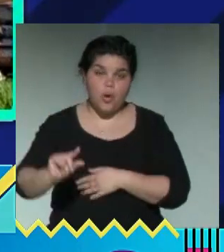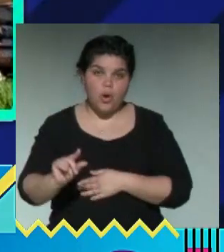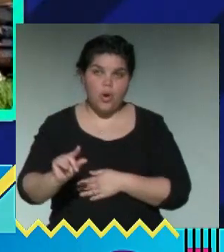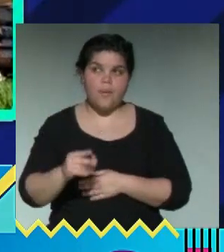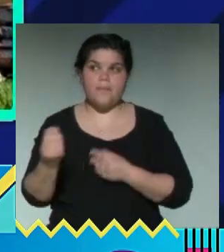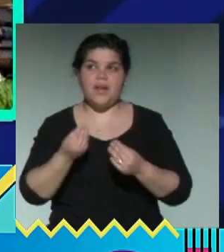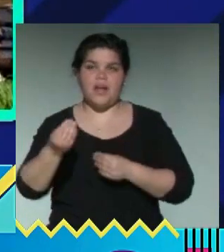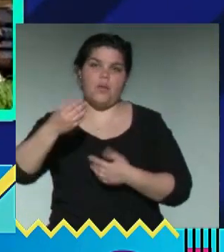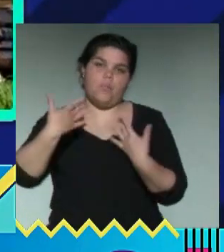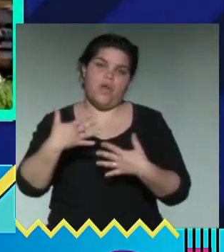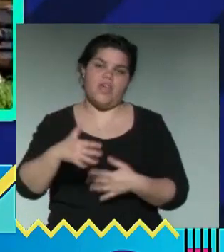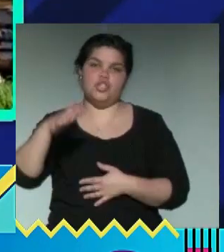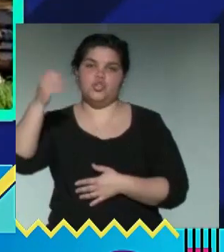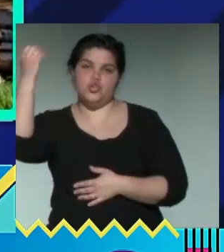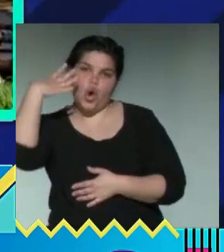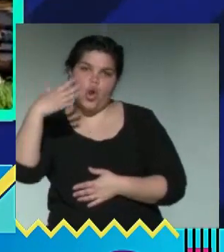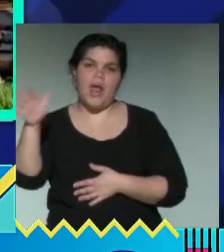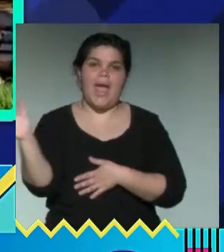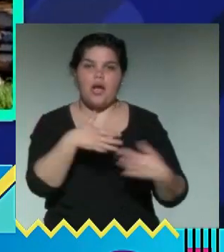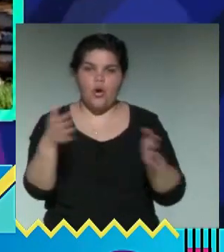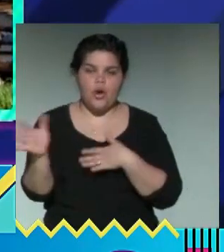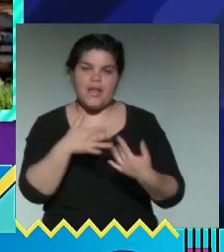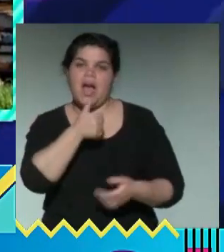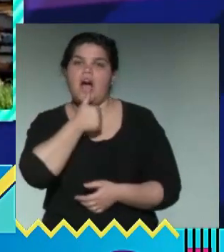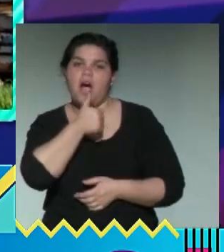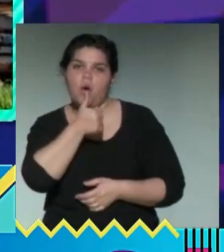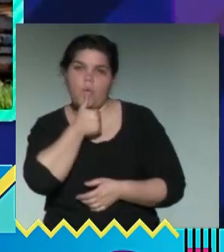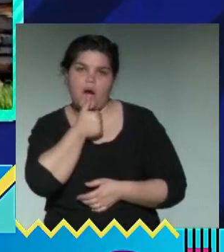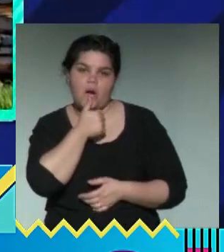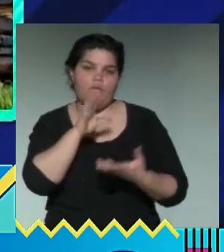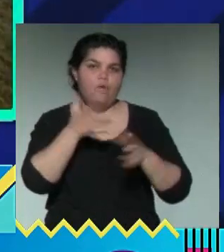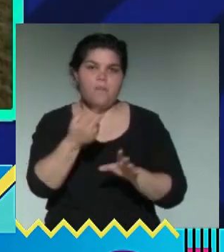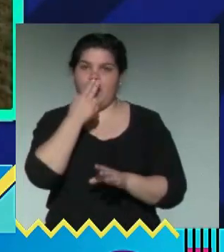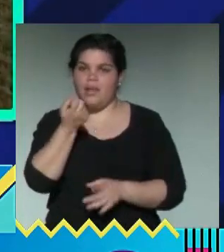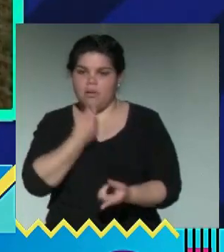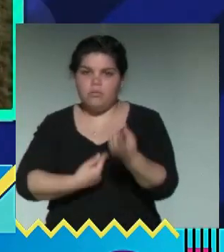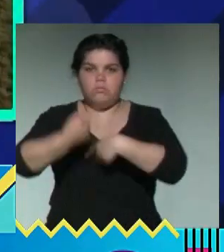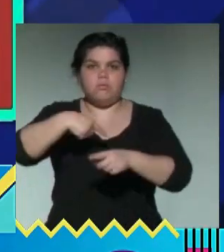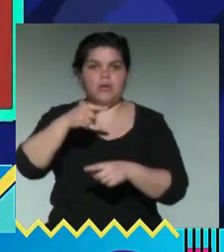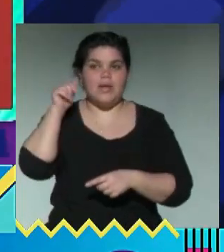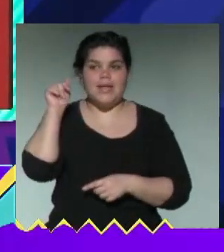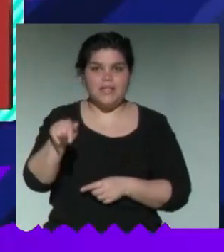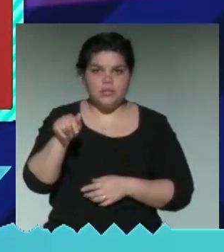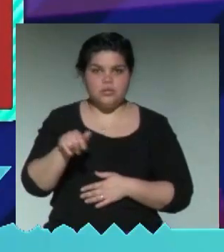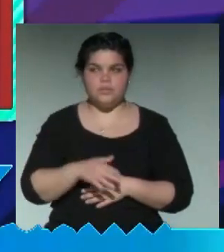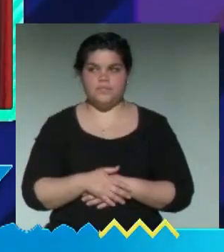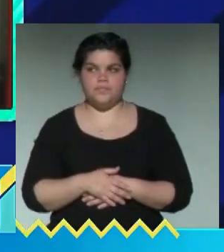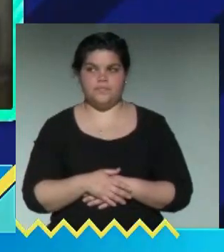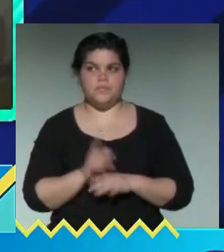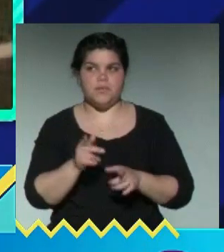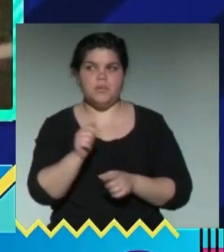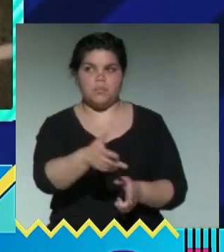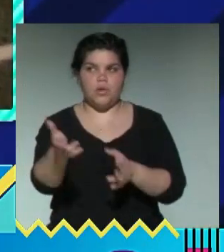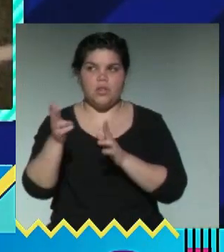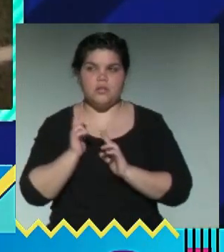solar o eólica o una mini hidráulica. Hay muchas posibilidades de ese tipo. Y esas están muchas, como decís vos, Ana, al alcance